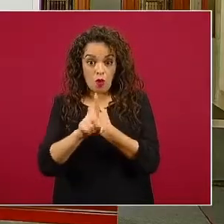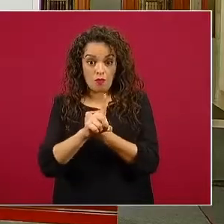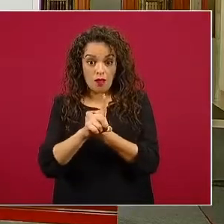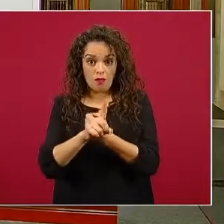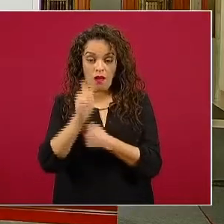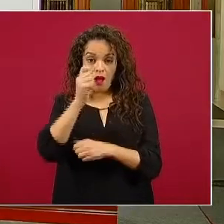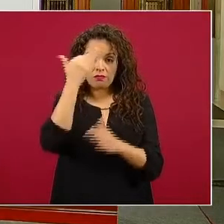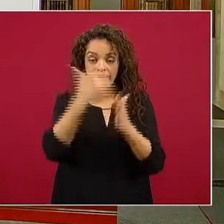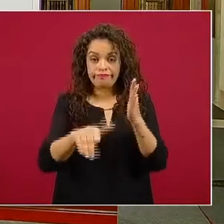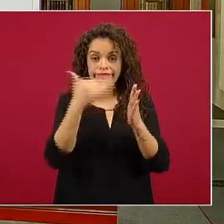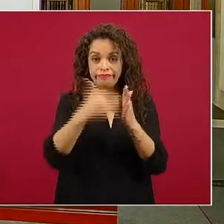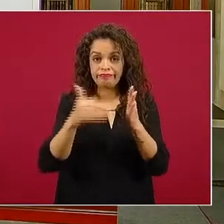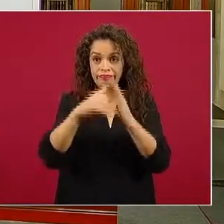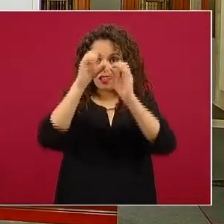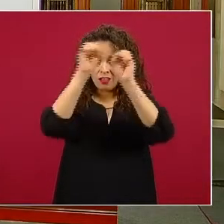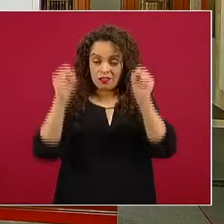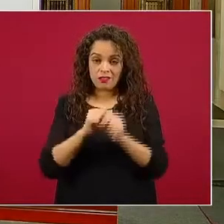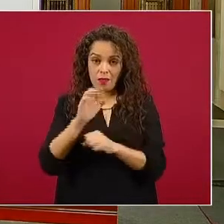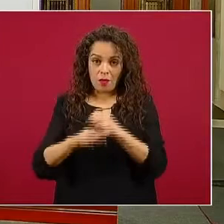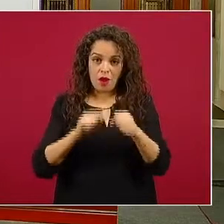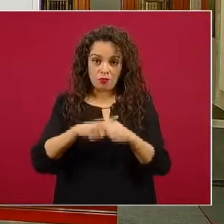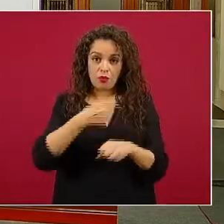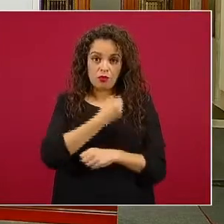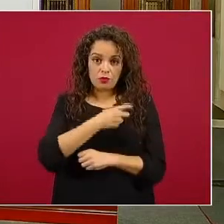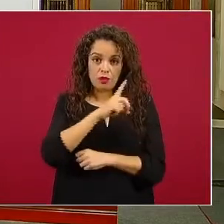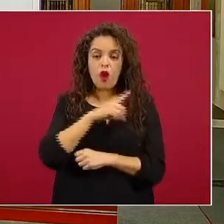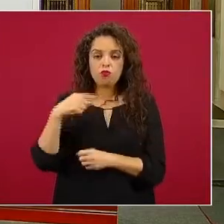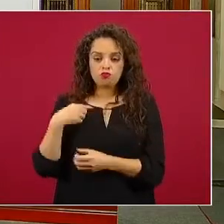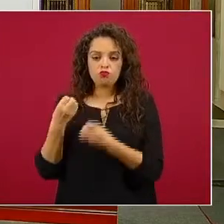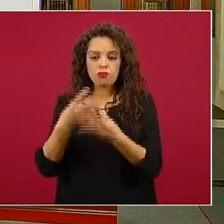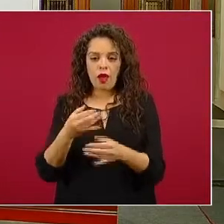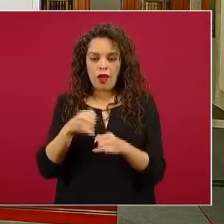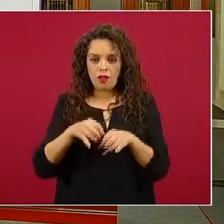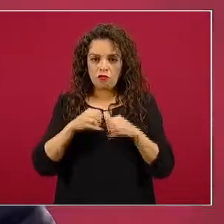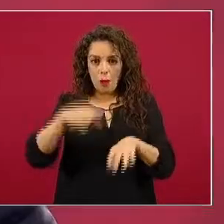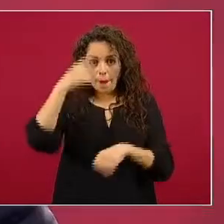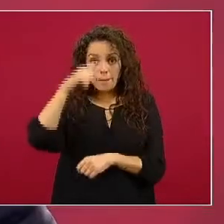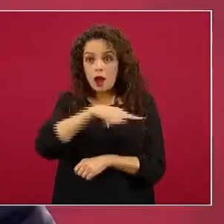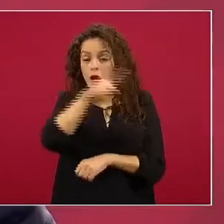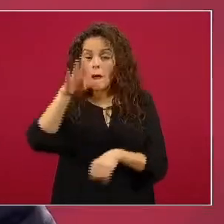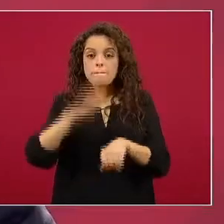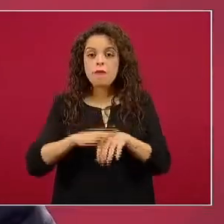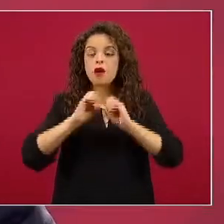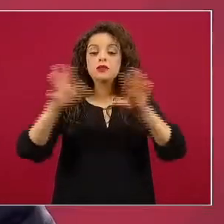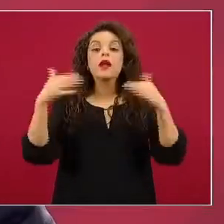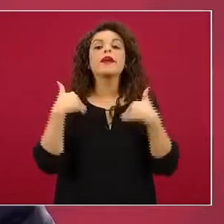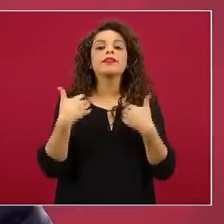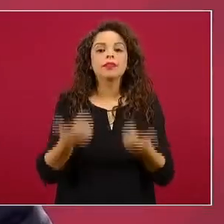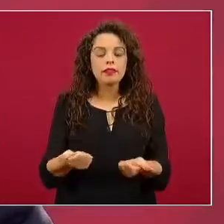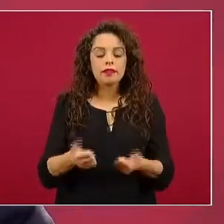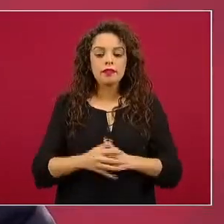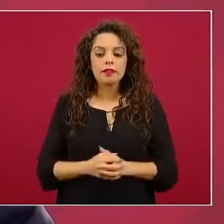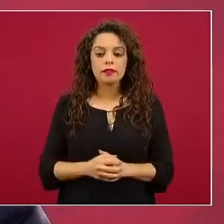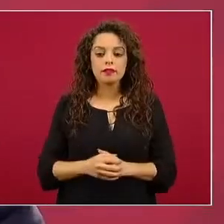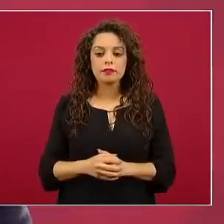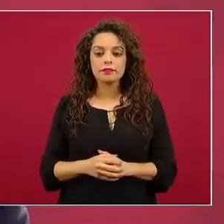las insuficiencias del Sistema Nacional de Salud, para que también todo el mundo tenga claro cómo estos